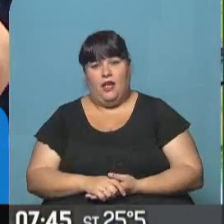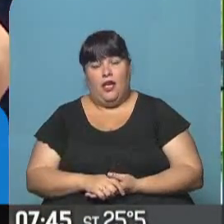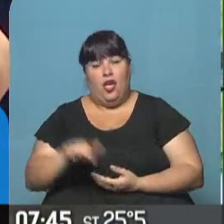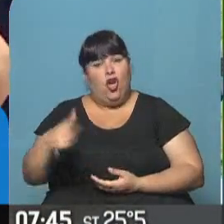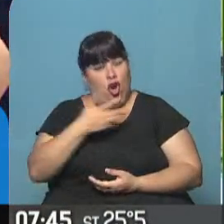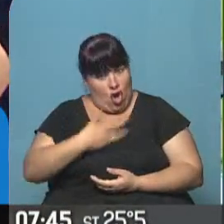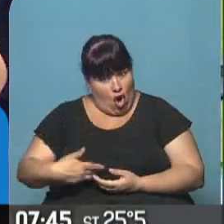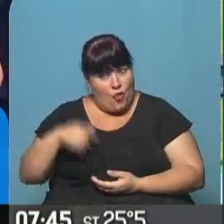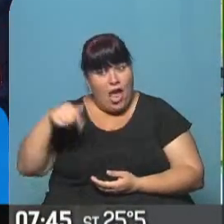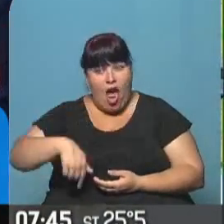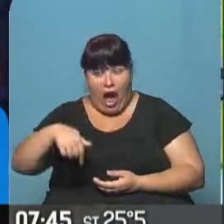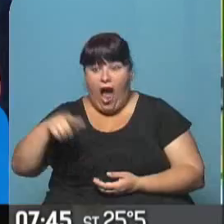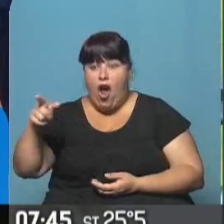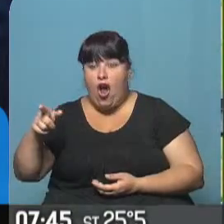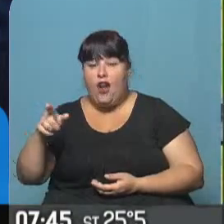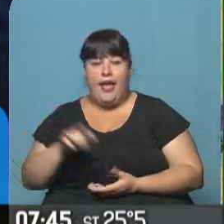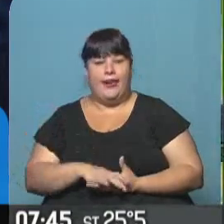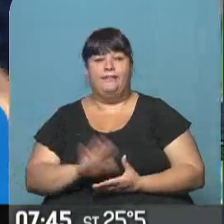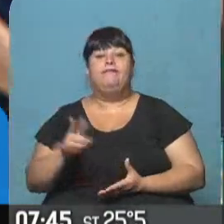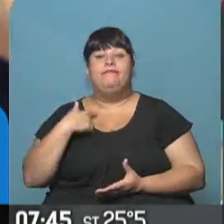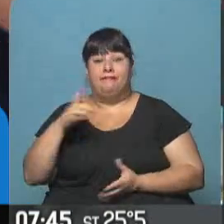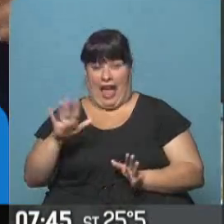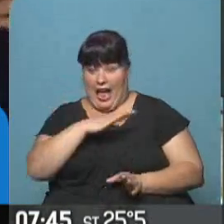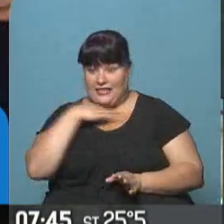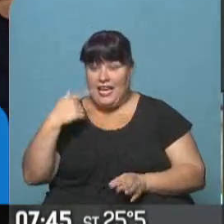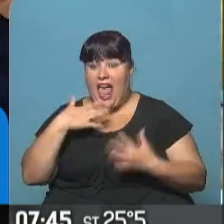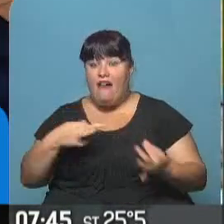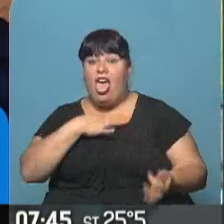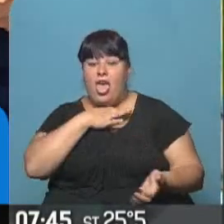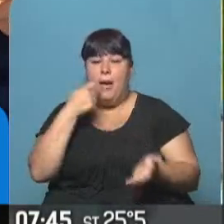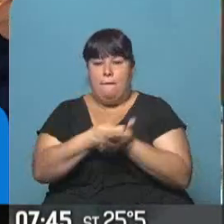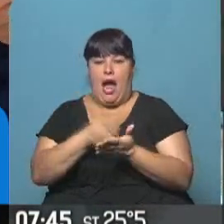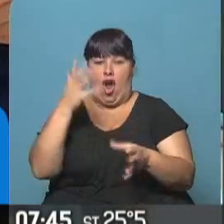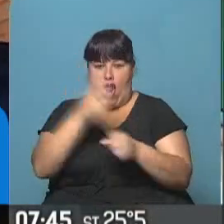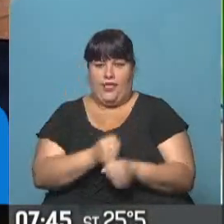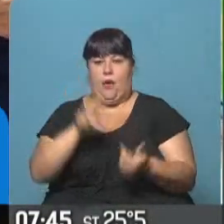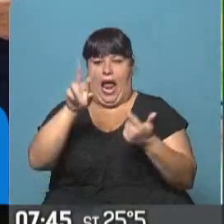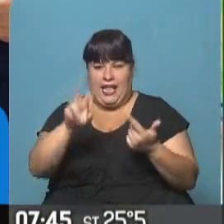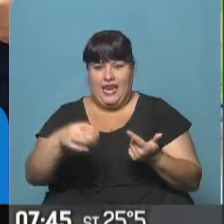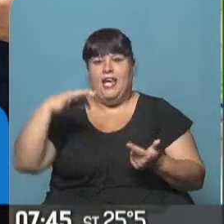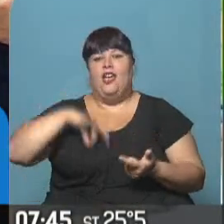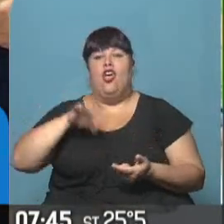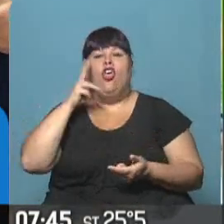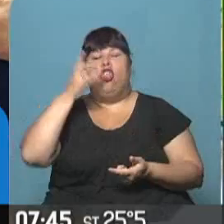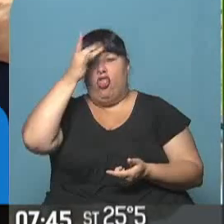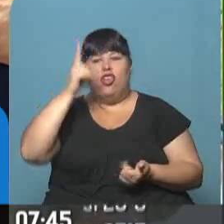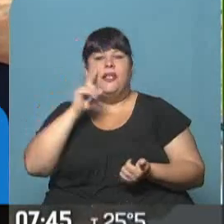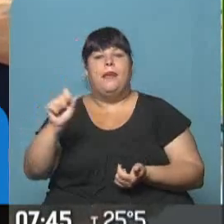Este gobierno que tenemos ahora, mirá, te digo sinceramente, tengo que pagar colectivo, alquiler, gano 12.000